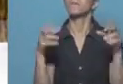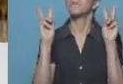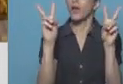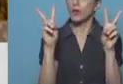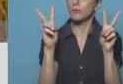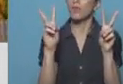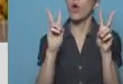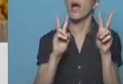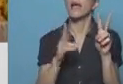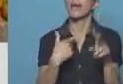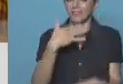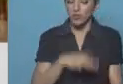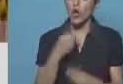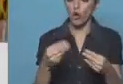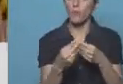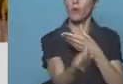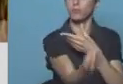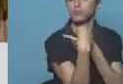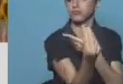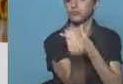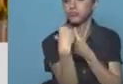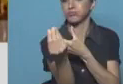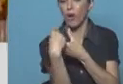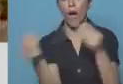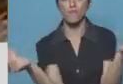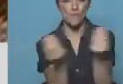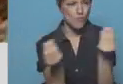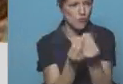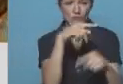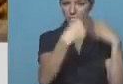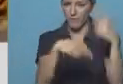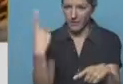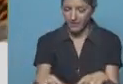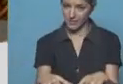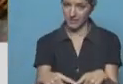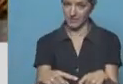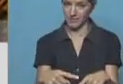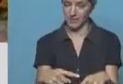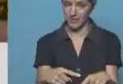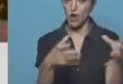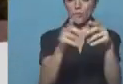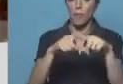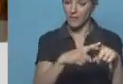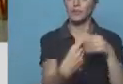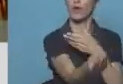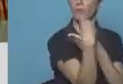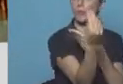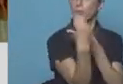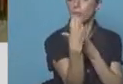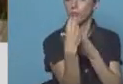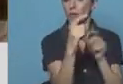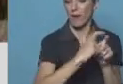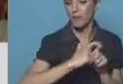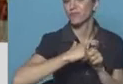abrirse, que el peronismo ha salido de su cápsula, se ha sabido abrir y ha sabido incorporar a otras fuerzas políticas, a otros